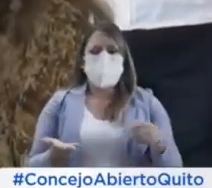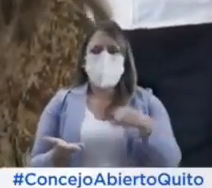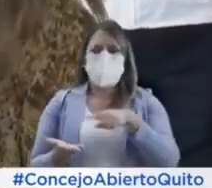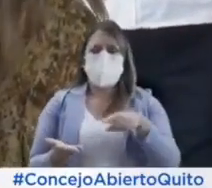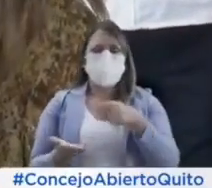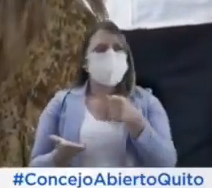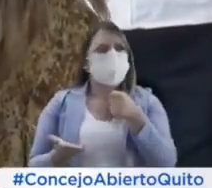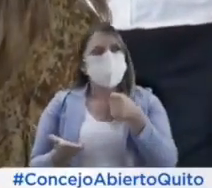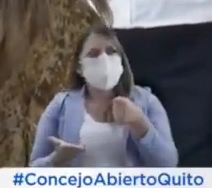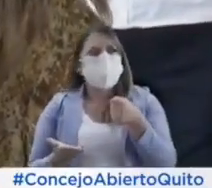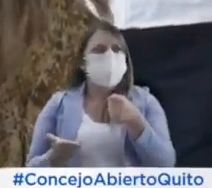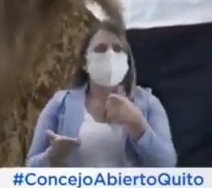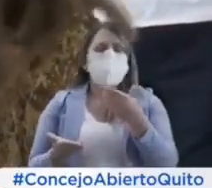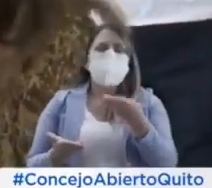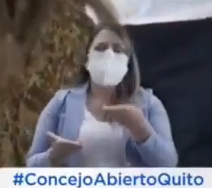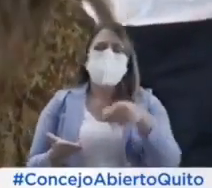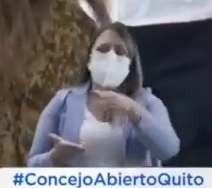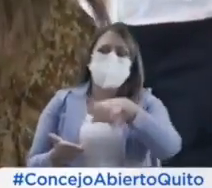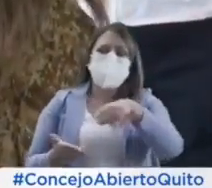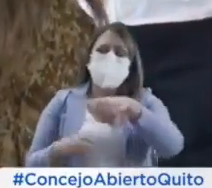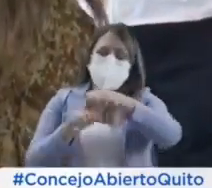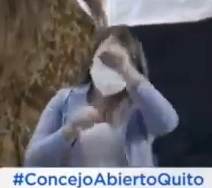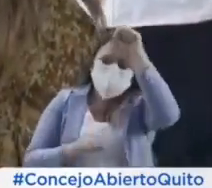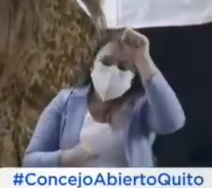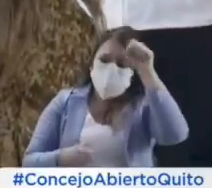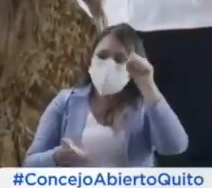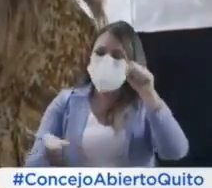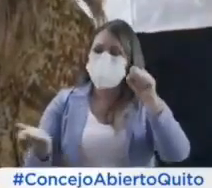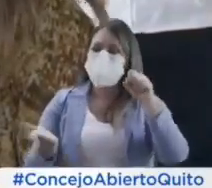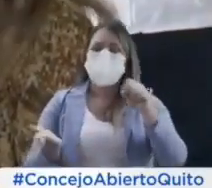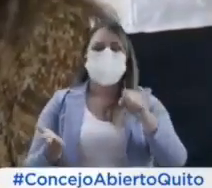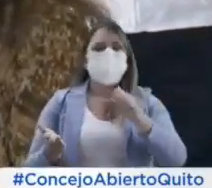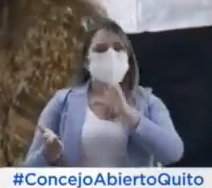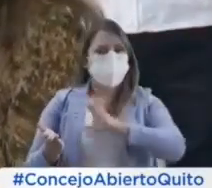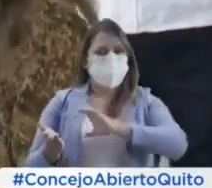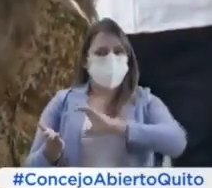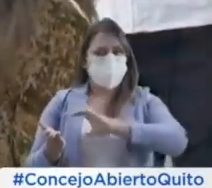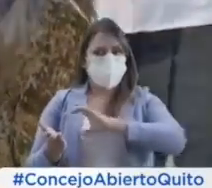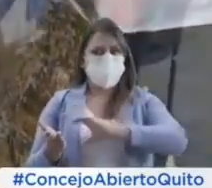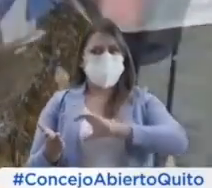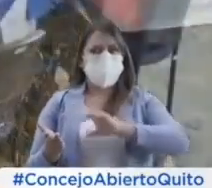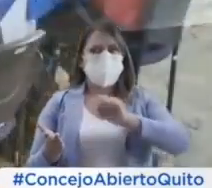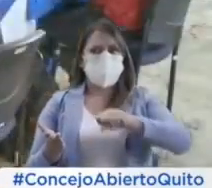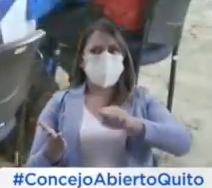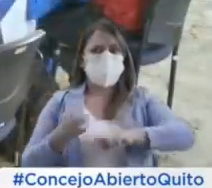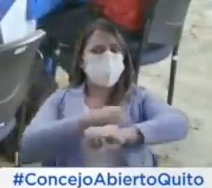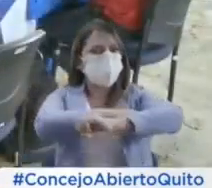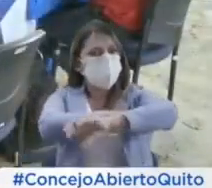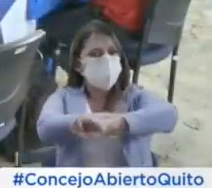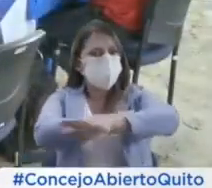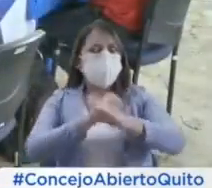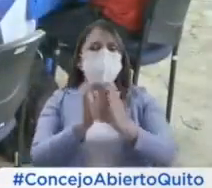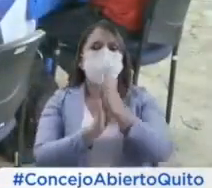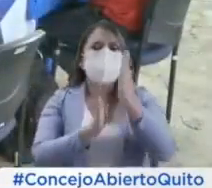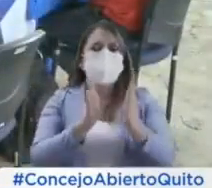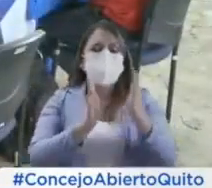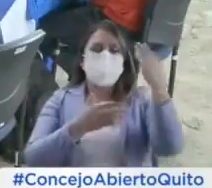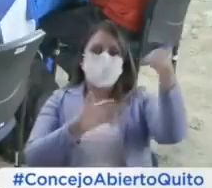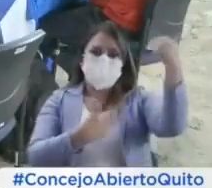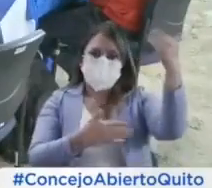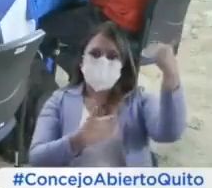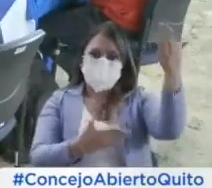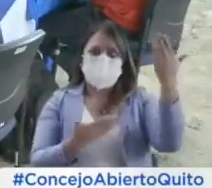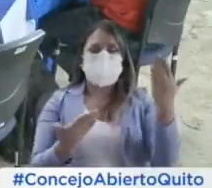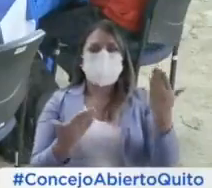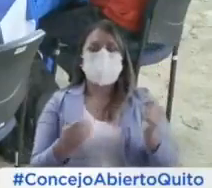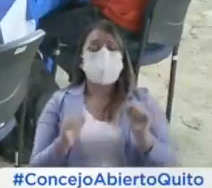judiciales que, usando la institucionalidad municipal, brandeando la imagen del alcalde, mientras la